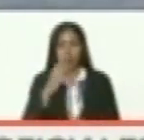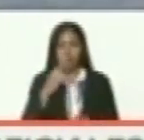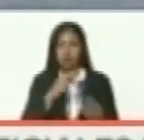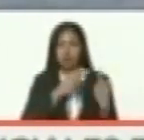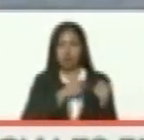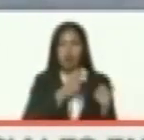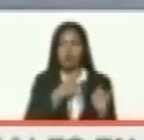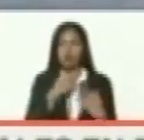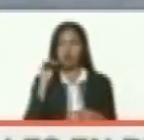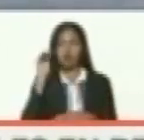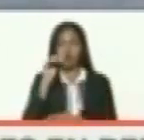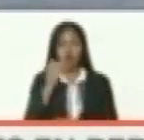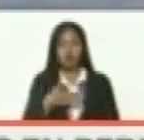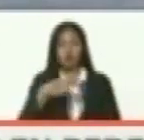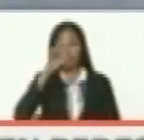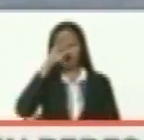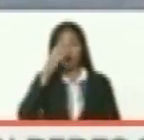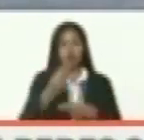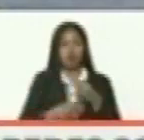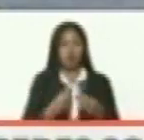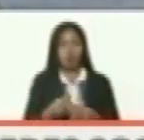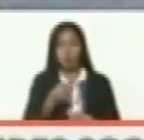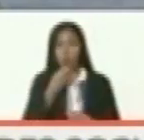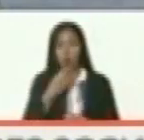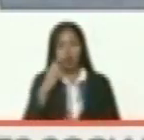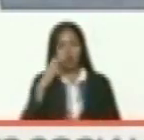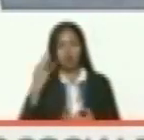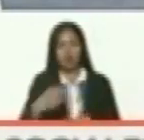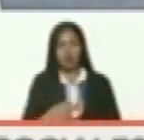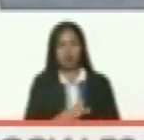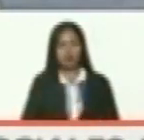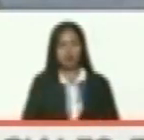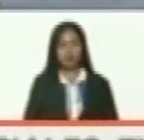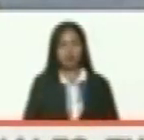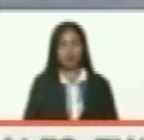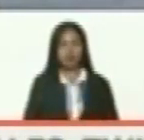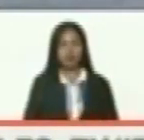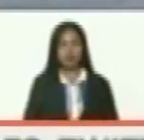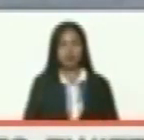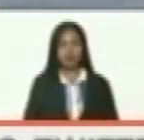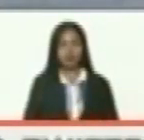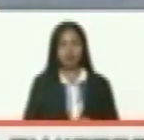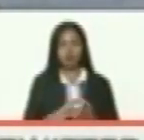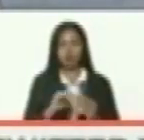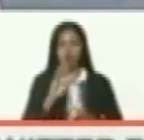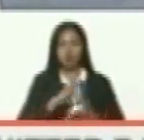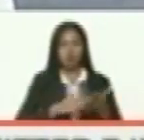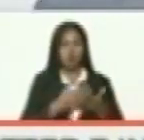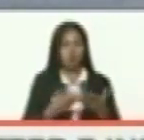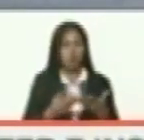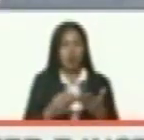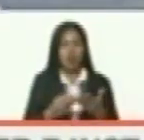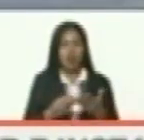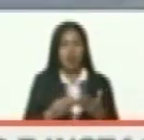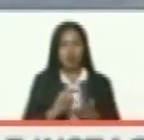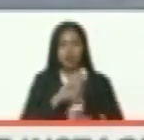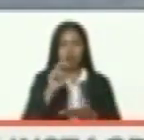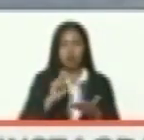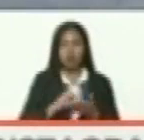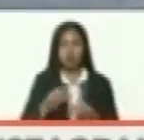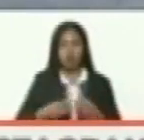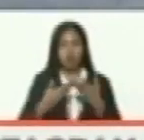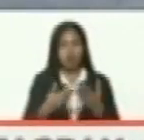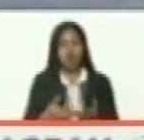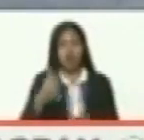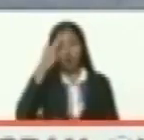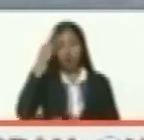yo no sé si en el futuro va a ser así, pero sería muy bueno. Todo el presupuesto de la nación, yo se lo diera a los consejos